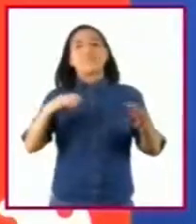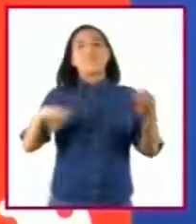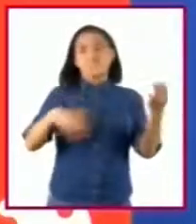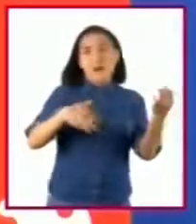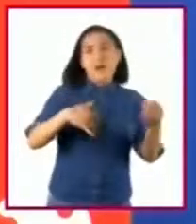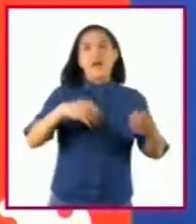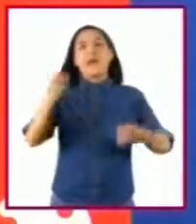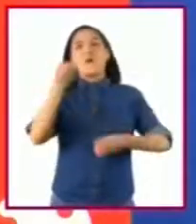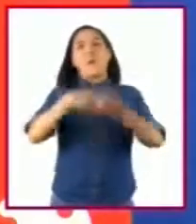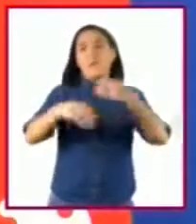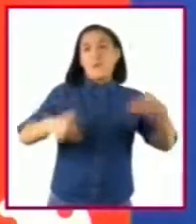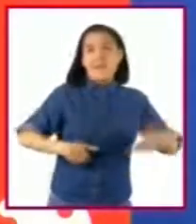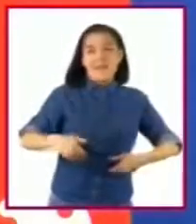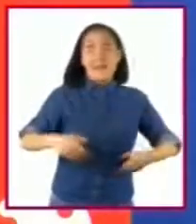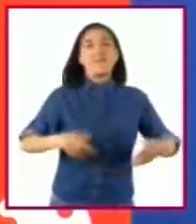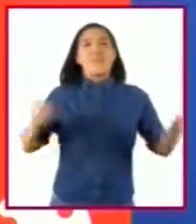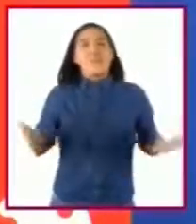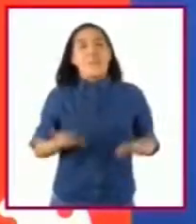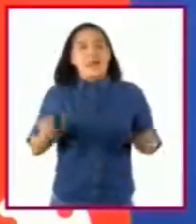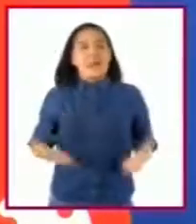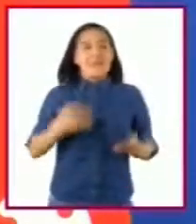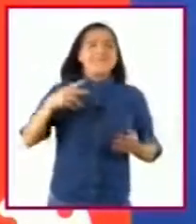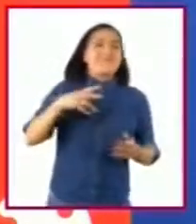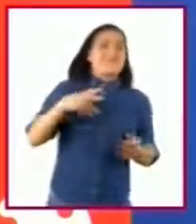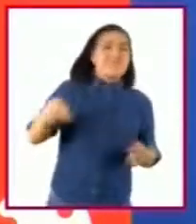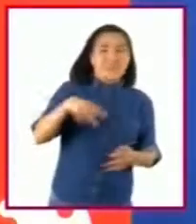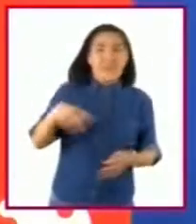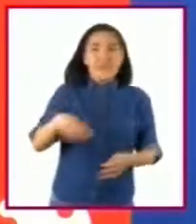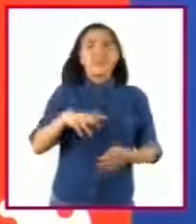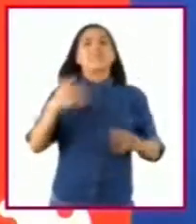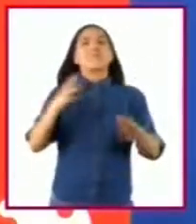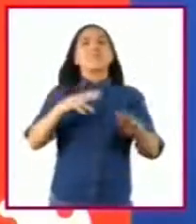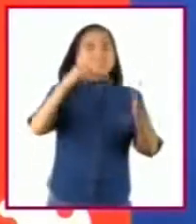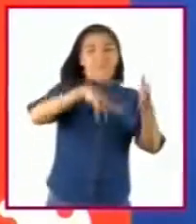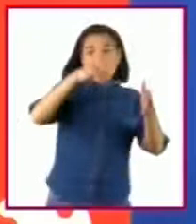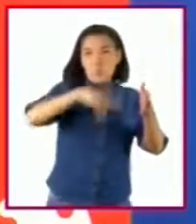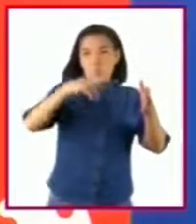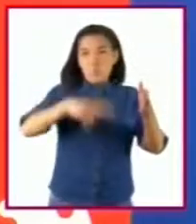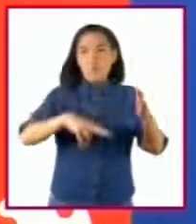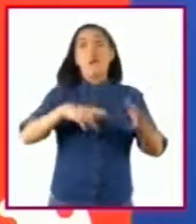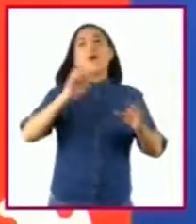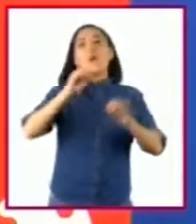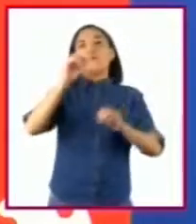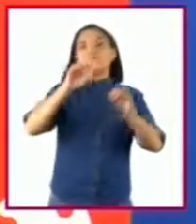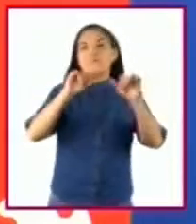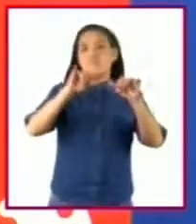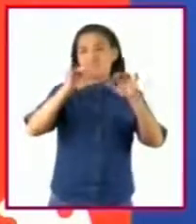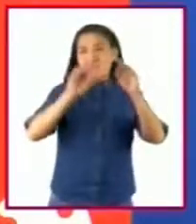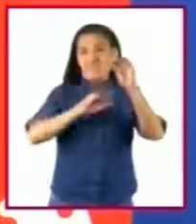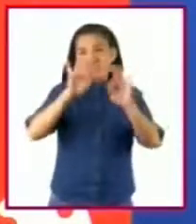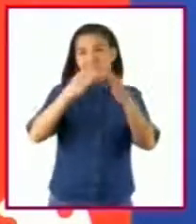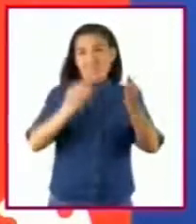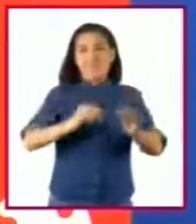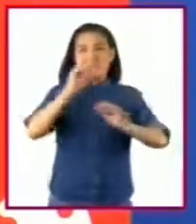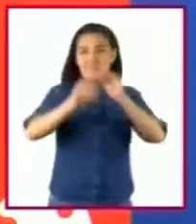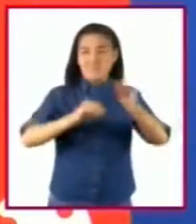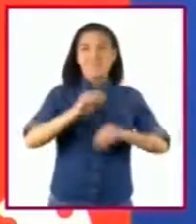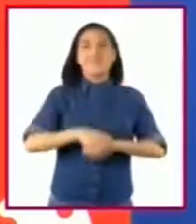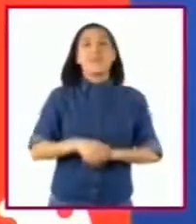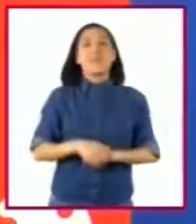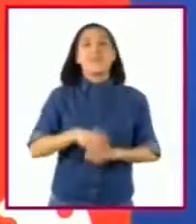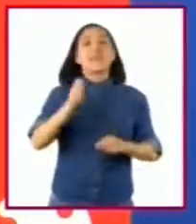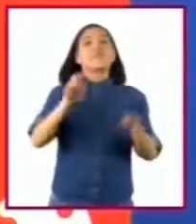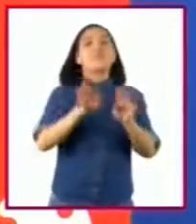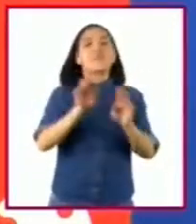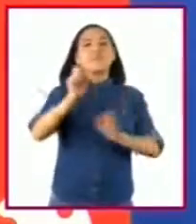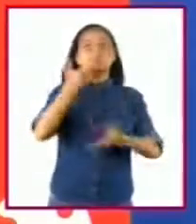una coreografía, una pintura o incluso una escultura. En todas ellas podemos ver los elementos comunes que